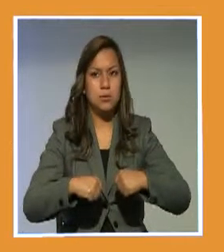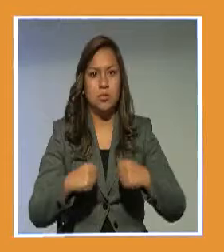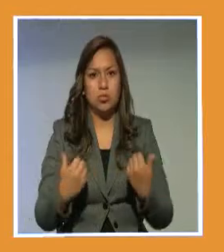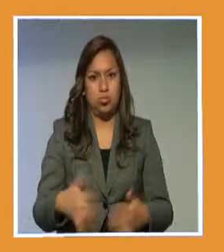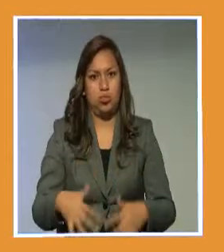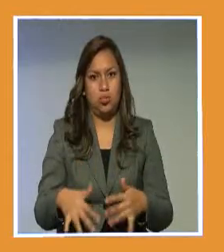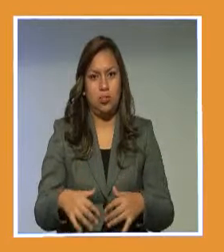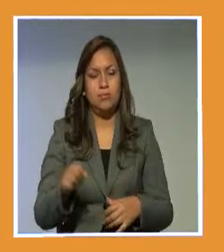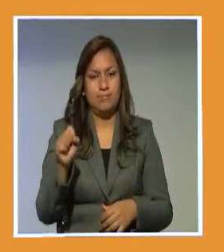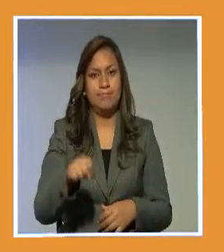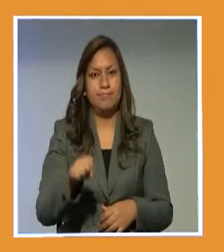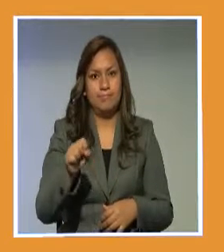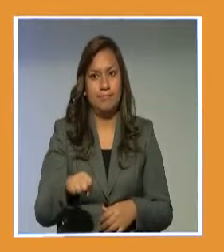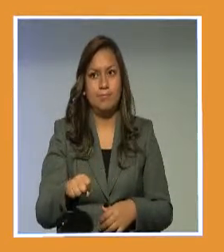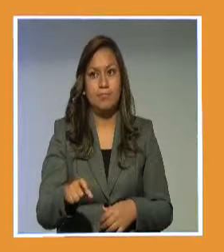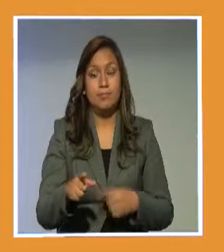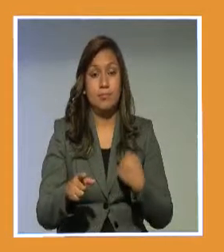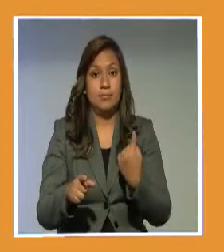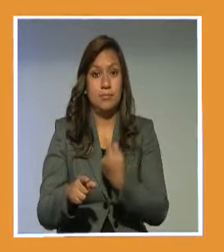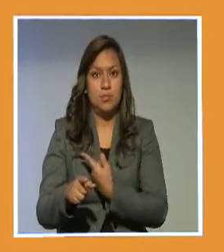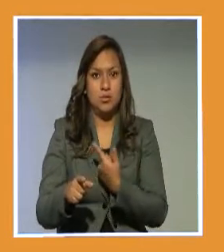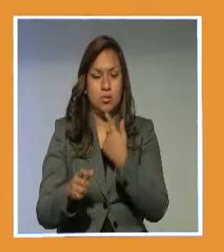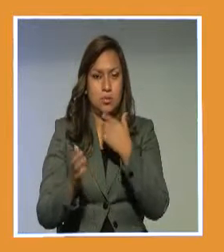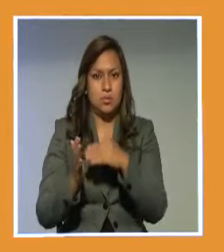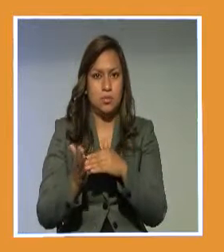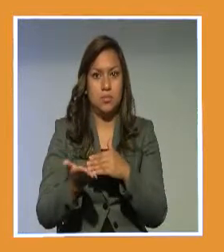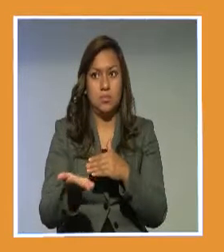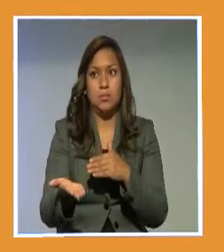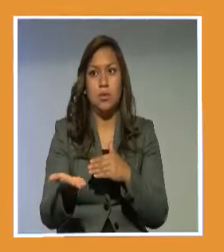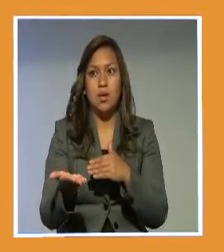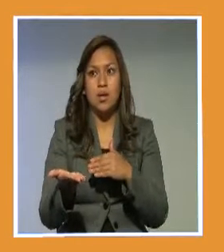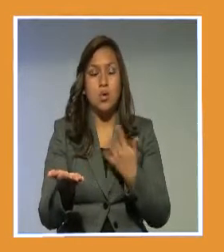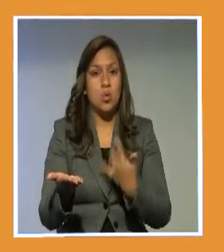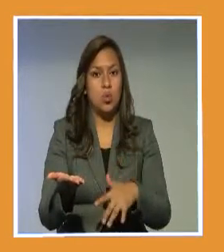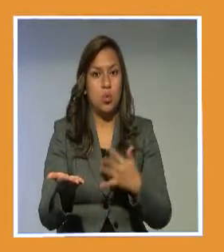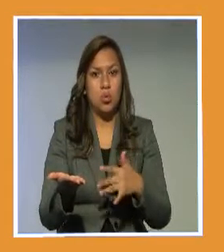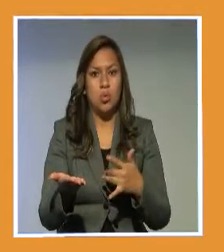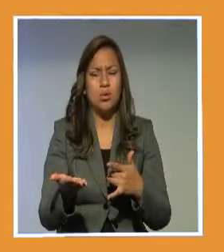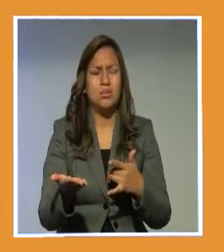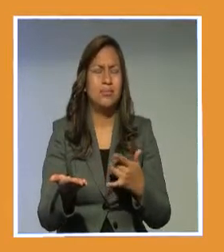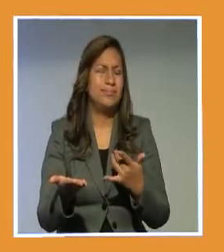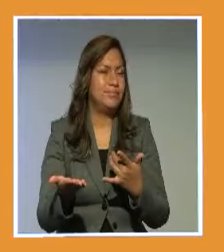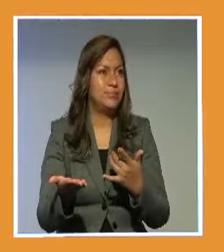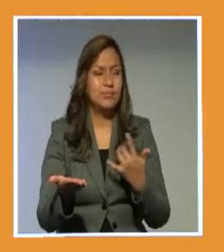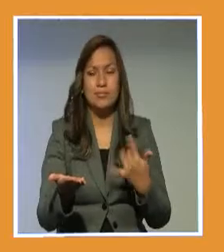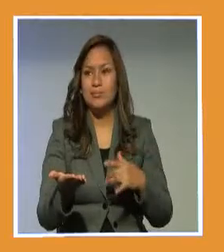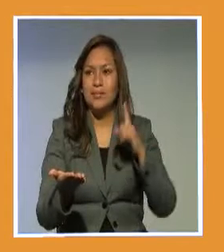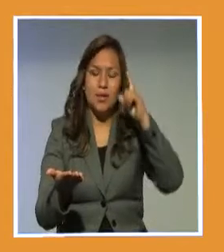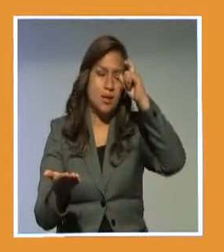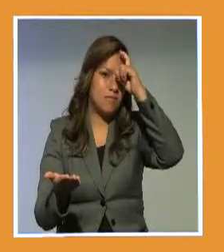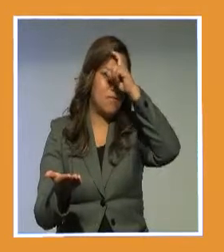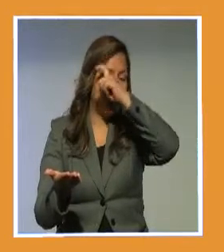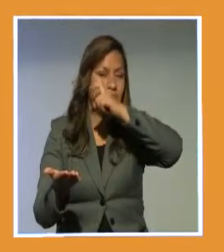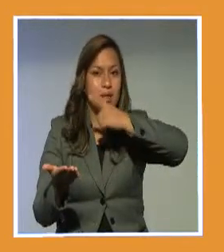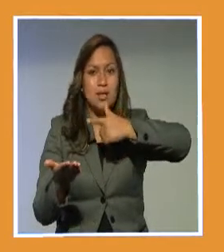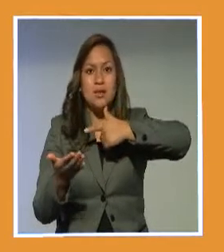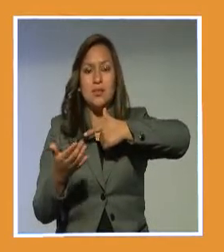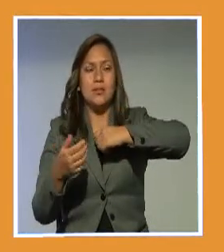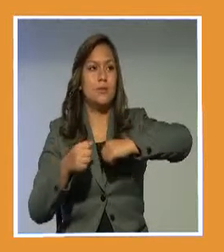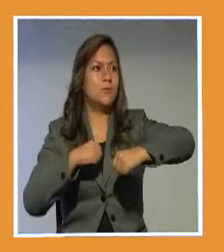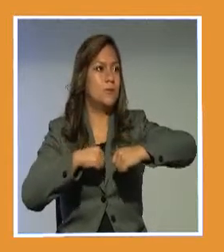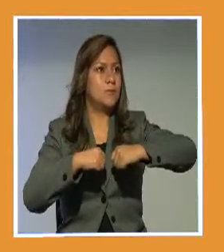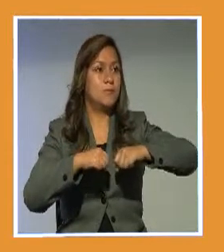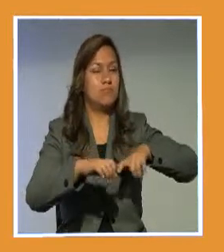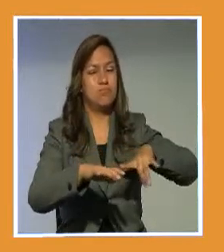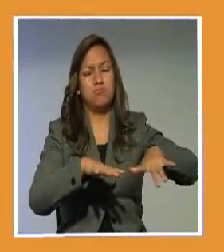dicho siempre. Para nosotros el hecho de haber atravesado una de las peores circunstancias naturales y